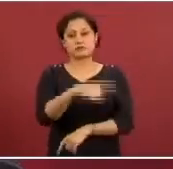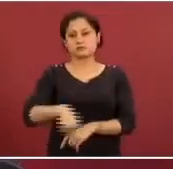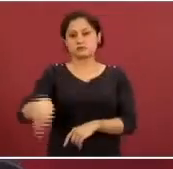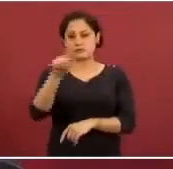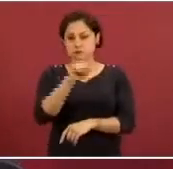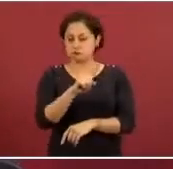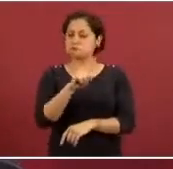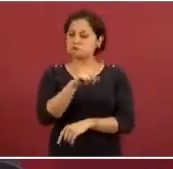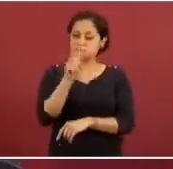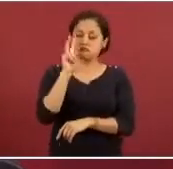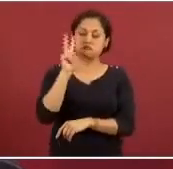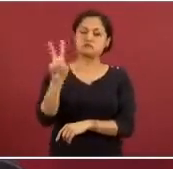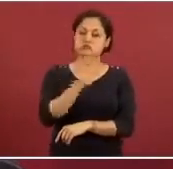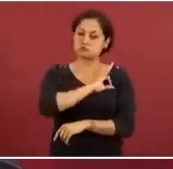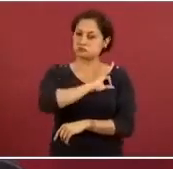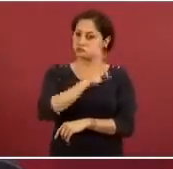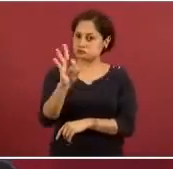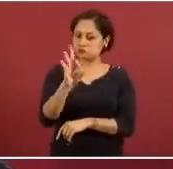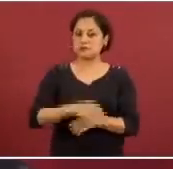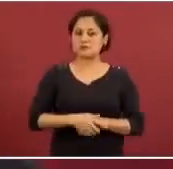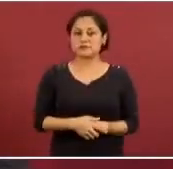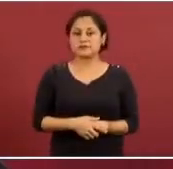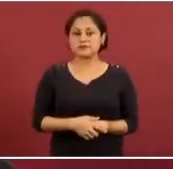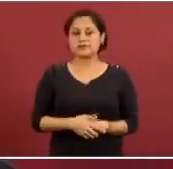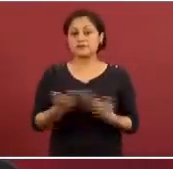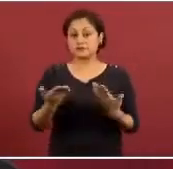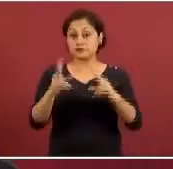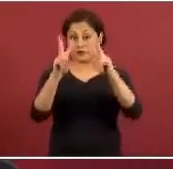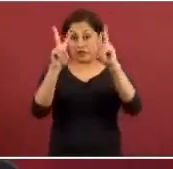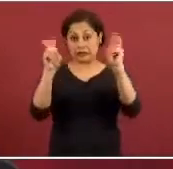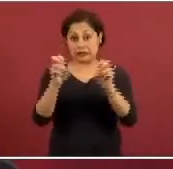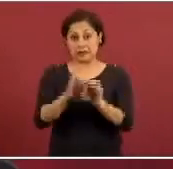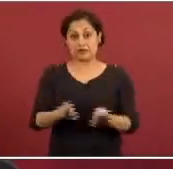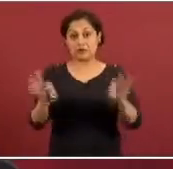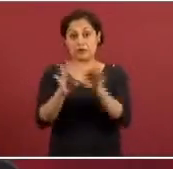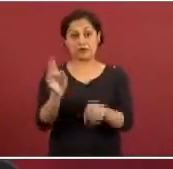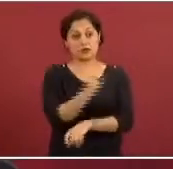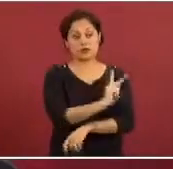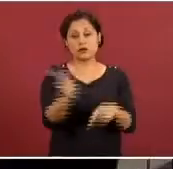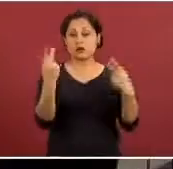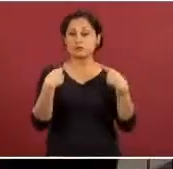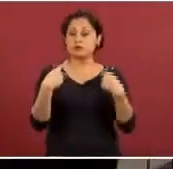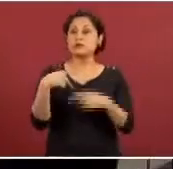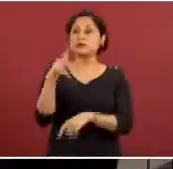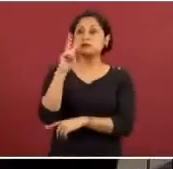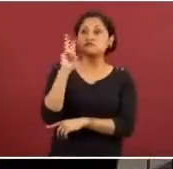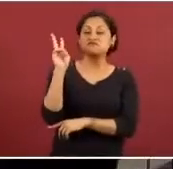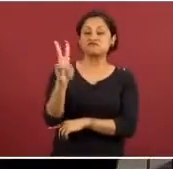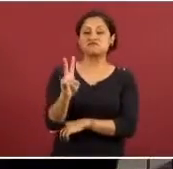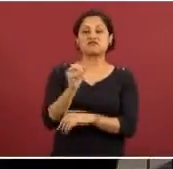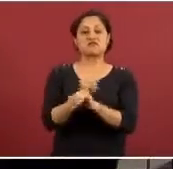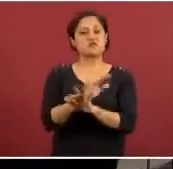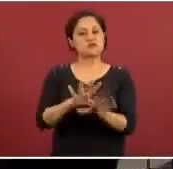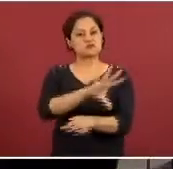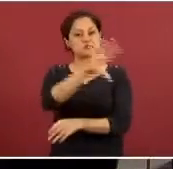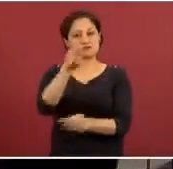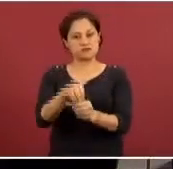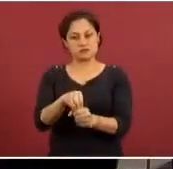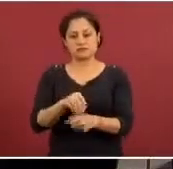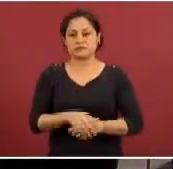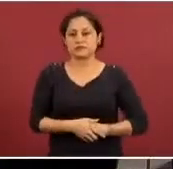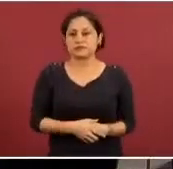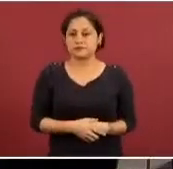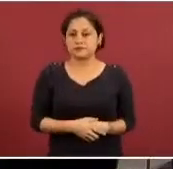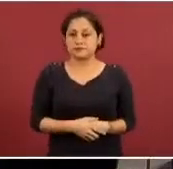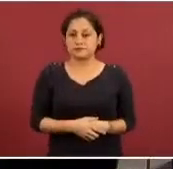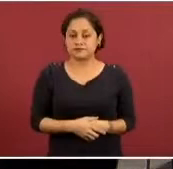posible que se maneja para este tema, para que justamente todos tengan acceso a estos datos. ¿Me podría pasar la siguiente? Muchas gracias.